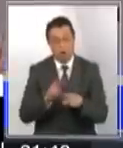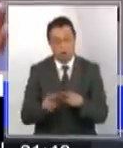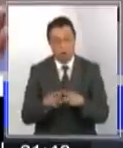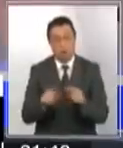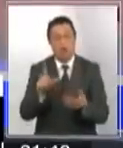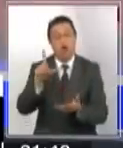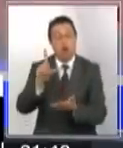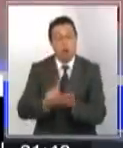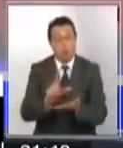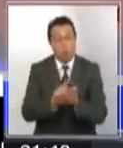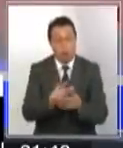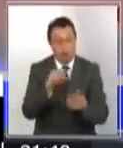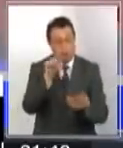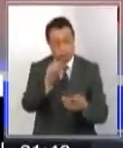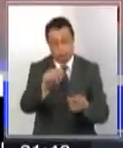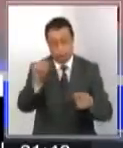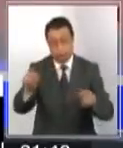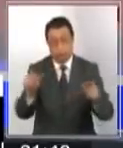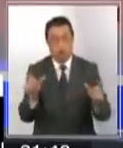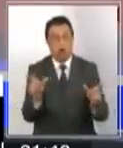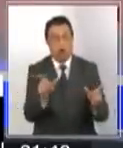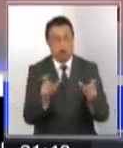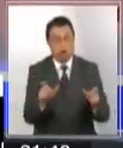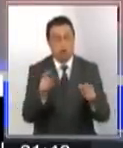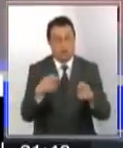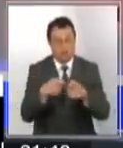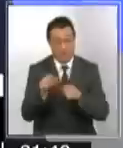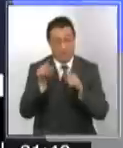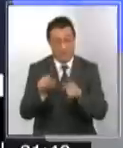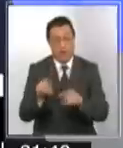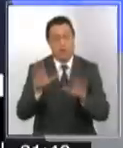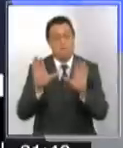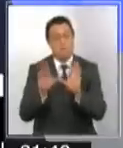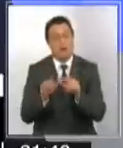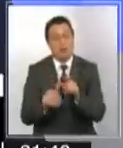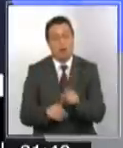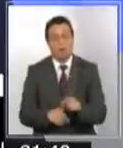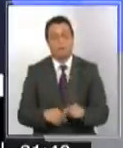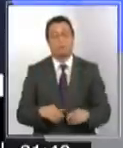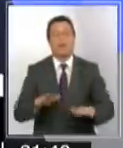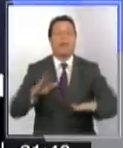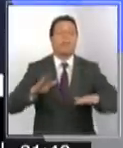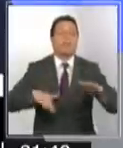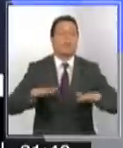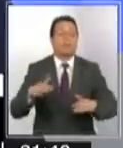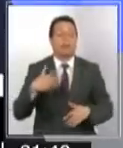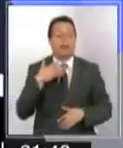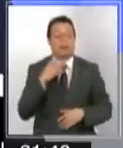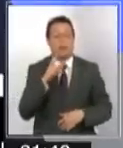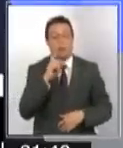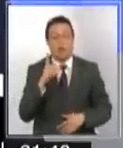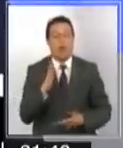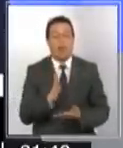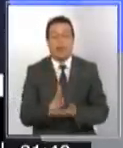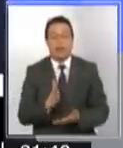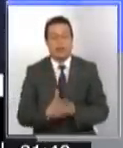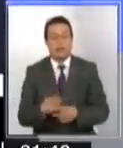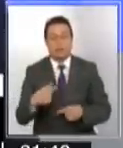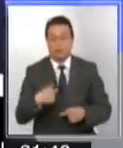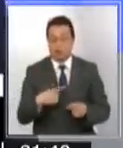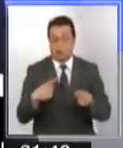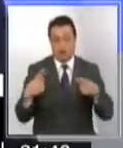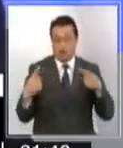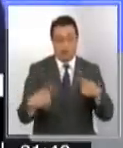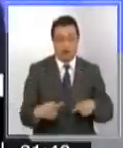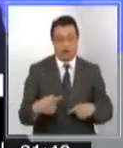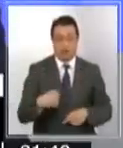lugares restringidos, controlados por el Estado, que se venda ahí la marihuana? Dependiendo de cuáles sean las restricciones. En general, yo soy contrario, ¿para qué lo voy a mentir? Yo no